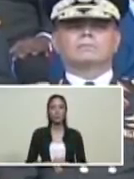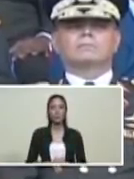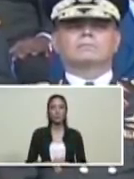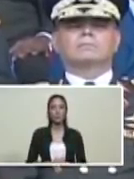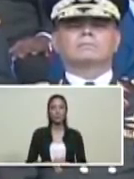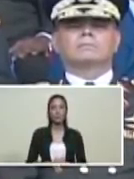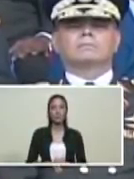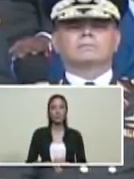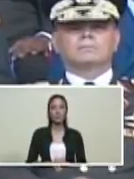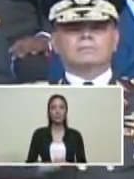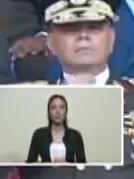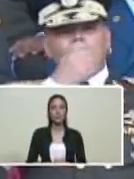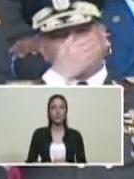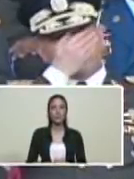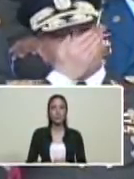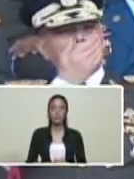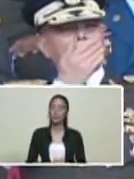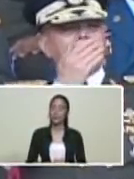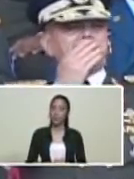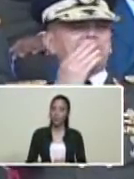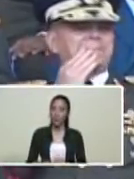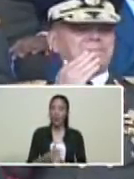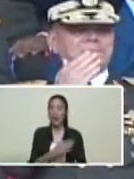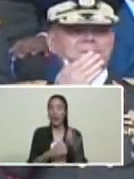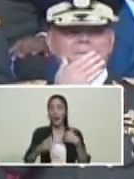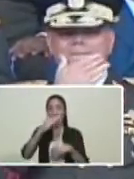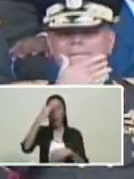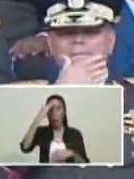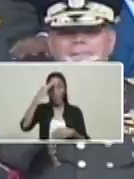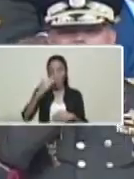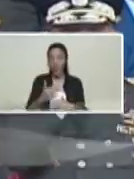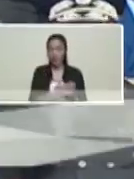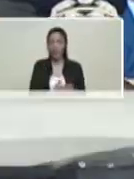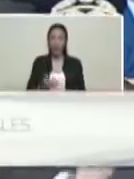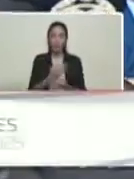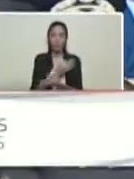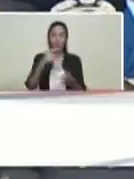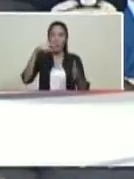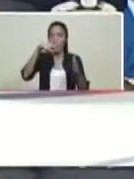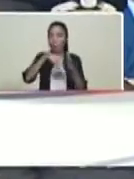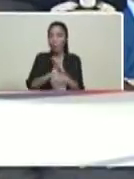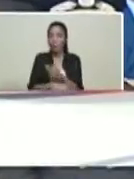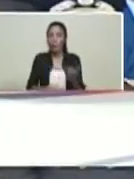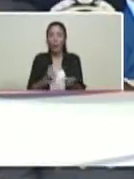una fuerza armada profundamente anti imperialista